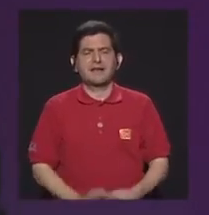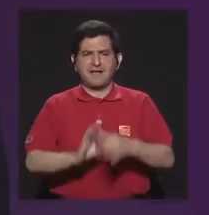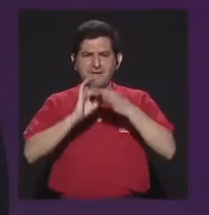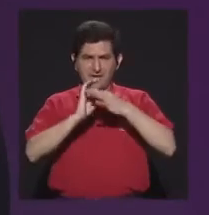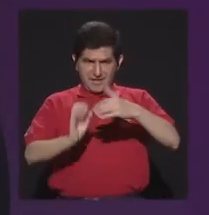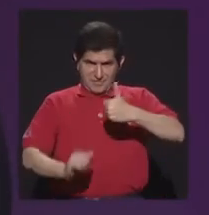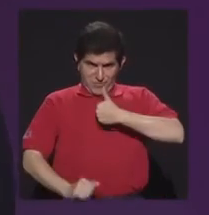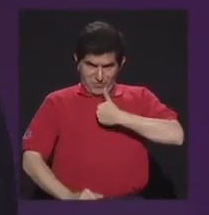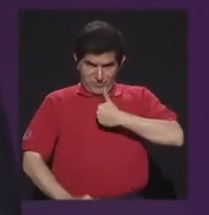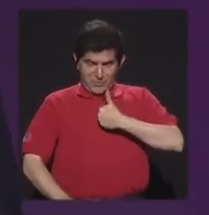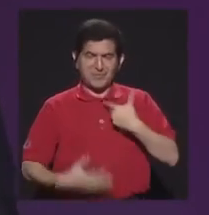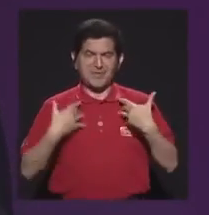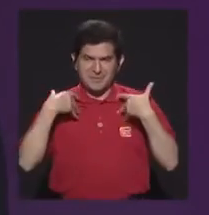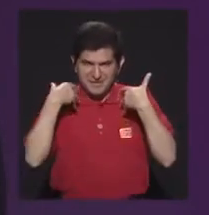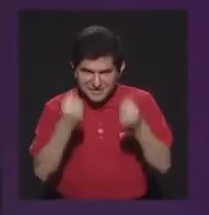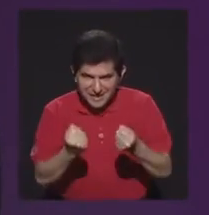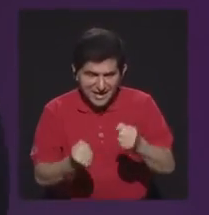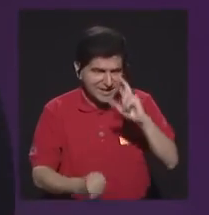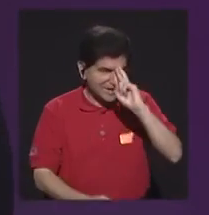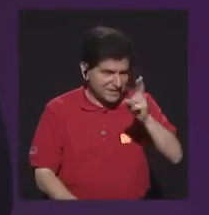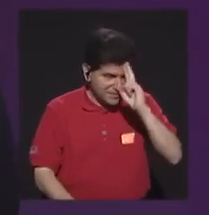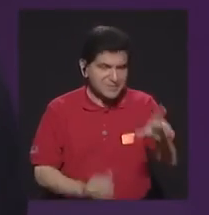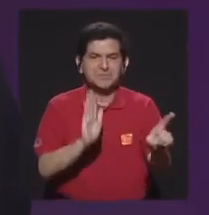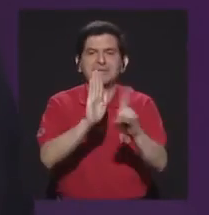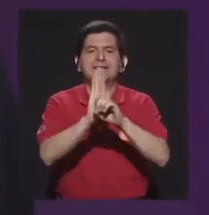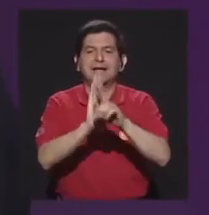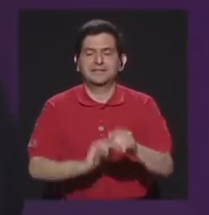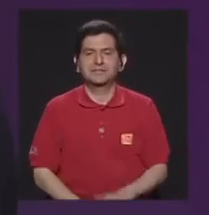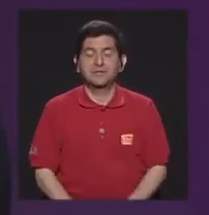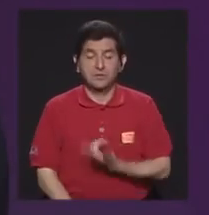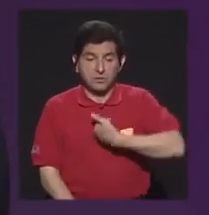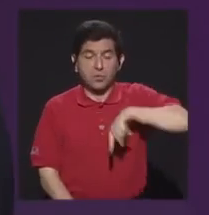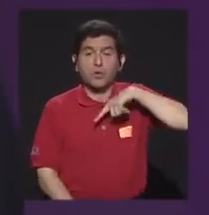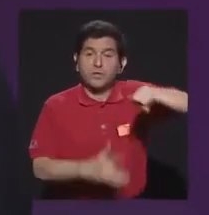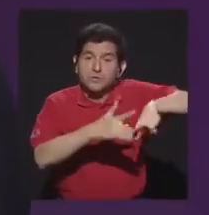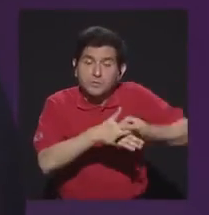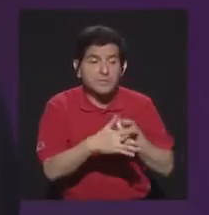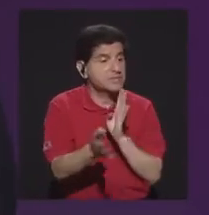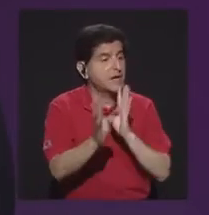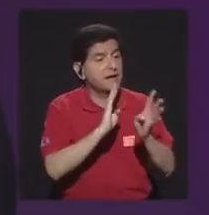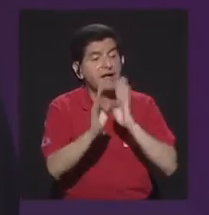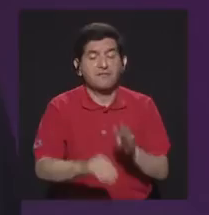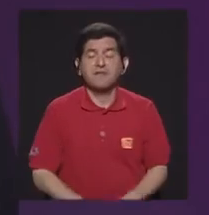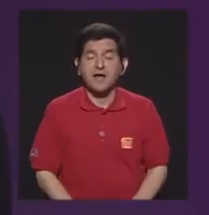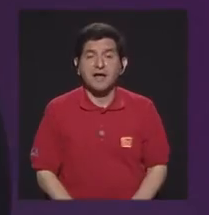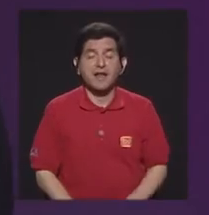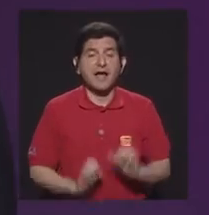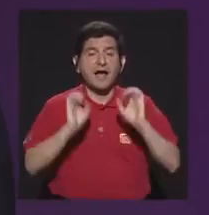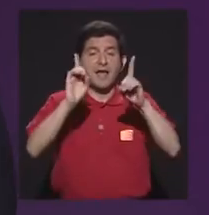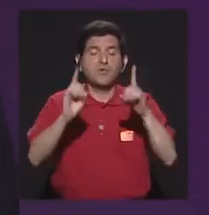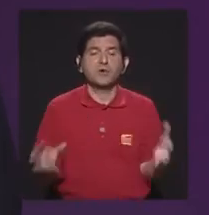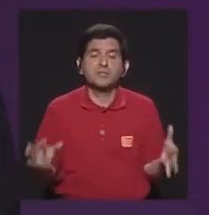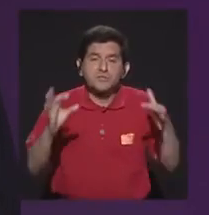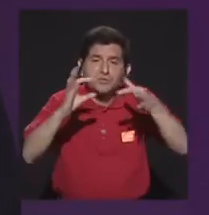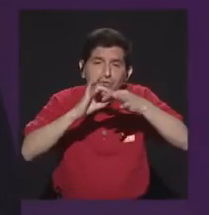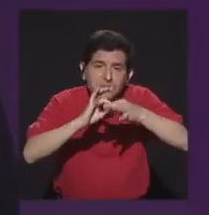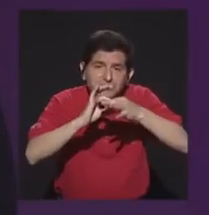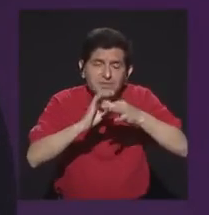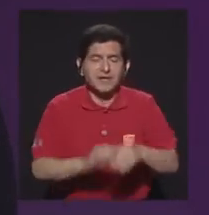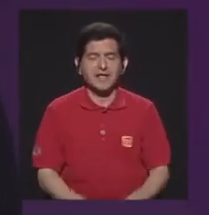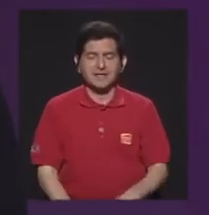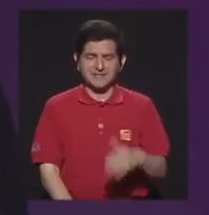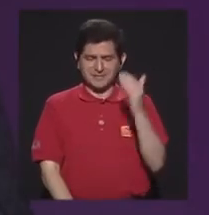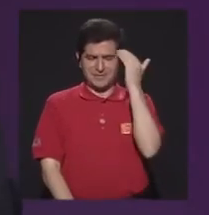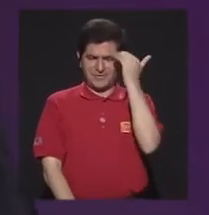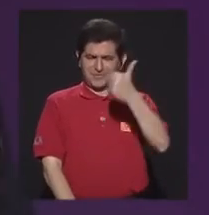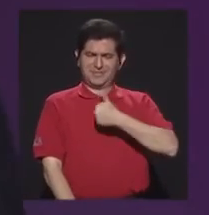mismo y con el otro, a respetar los derechos. Entonces, cuando nosotros empezamos a hablar de educación para la sexualidad, empezamos con un conocimiento de sí